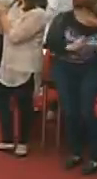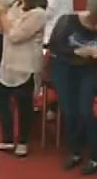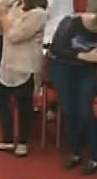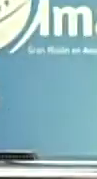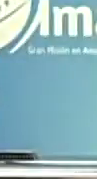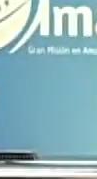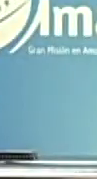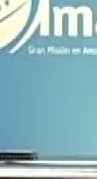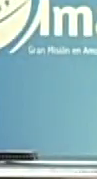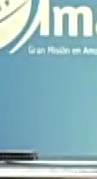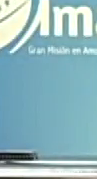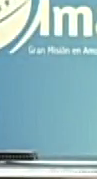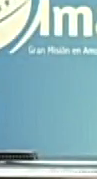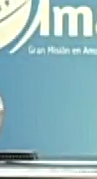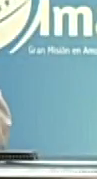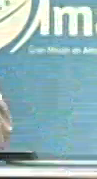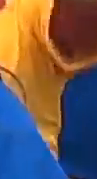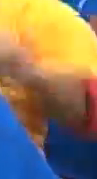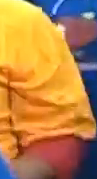¡Viva Venezuela!